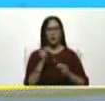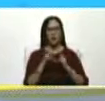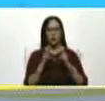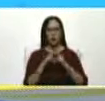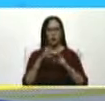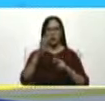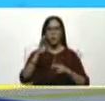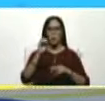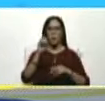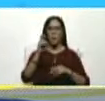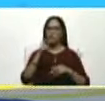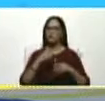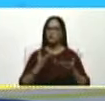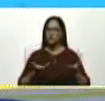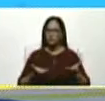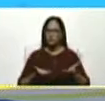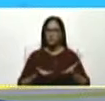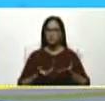bot.